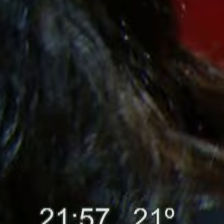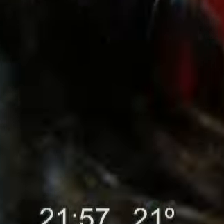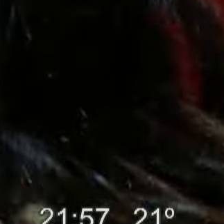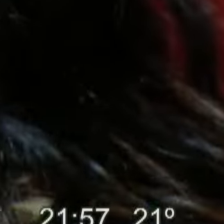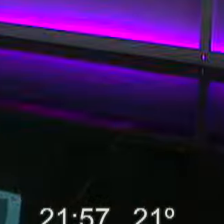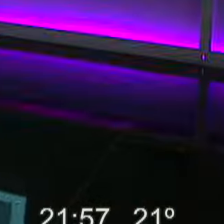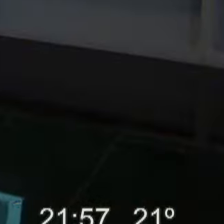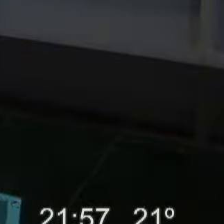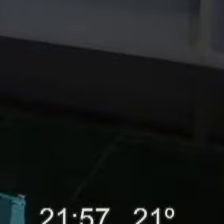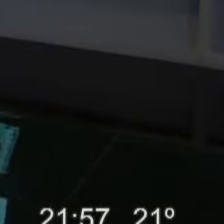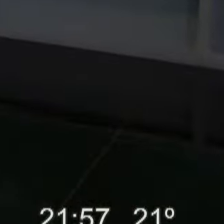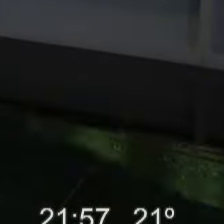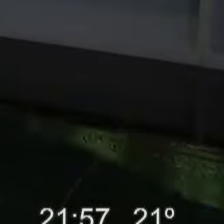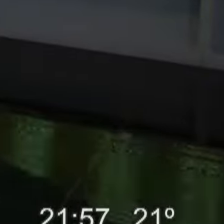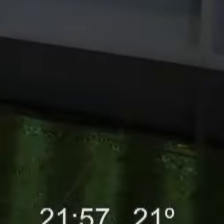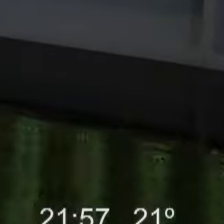cuerpo.